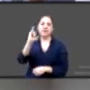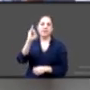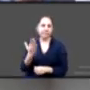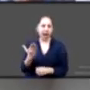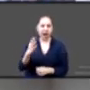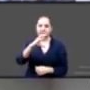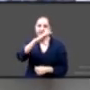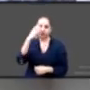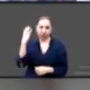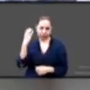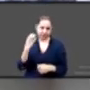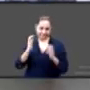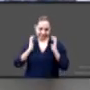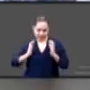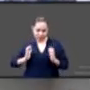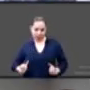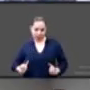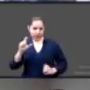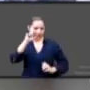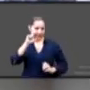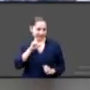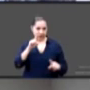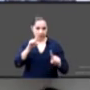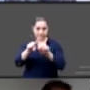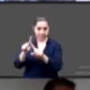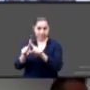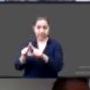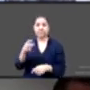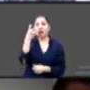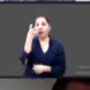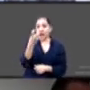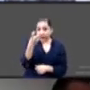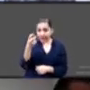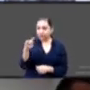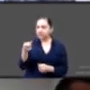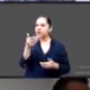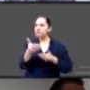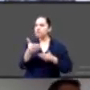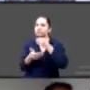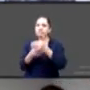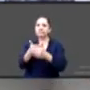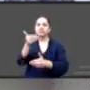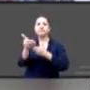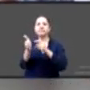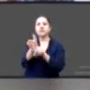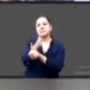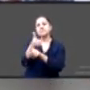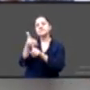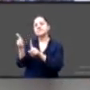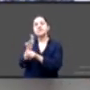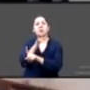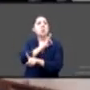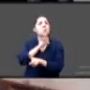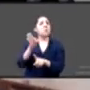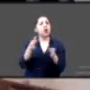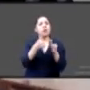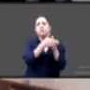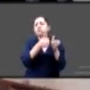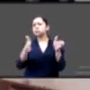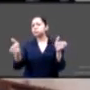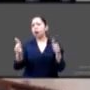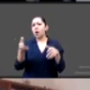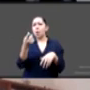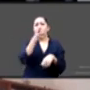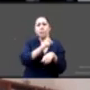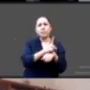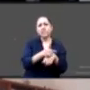puede complicar aún más. Este proceso puede durar, puede ser que dure una semana o puede durar incluso meses. Muchas de las víctimas, y ojo